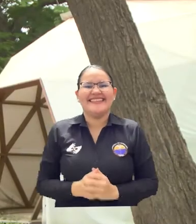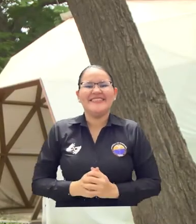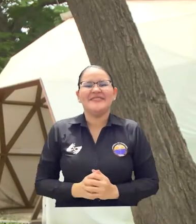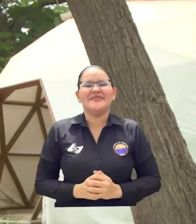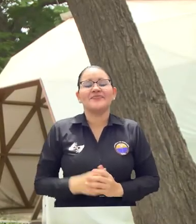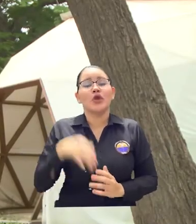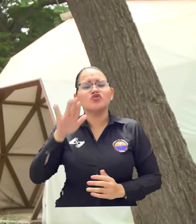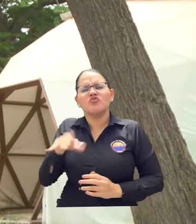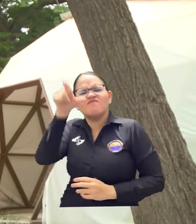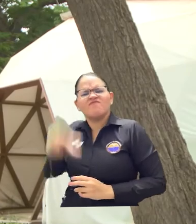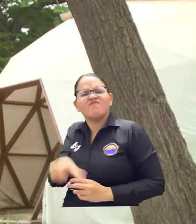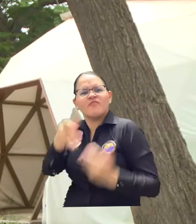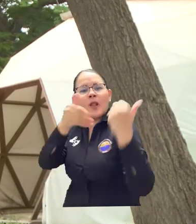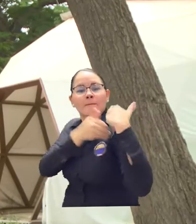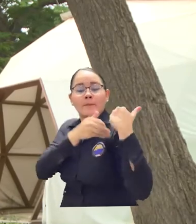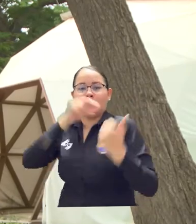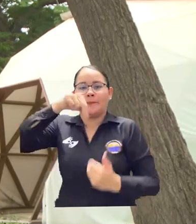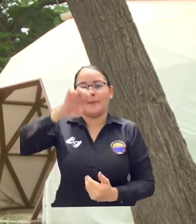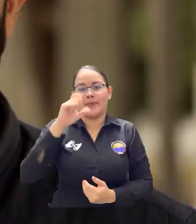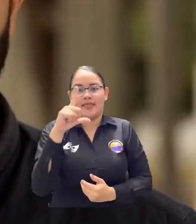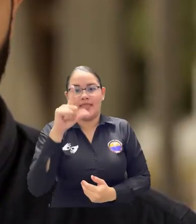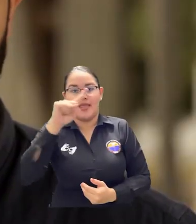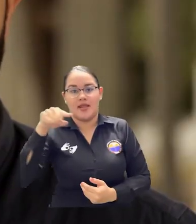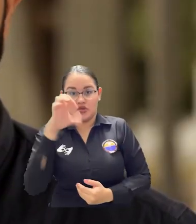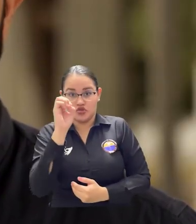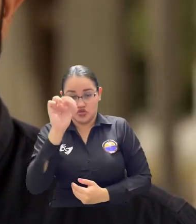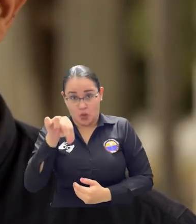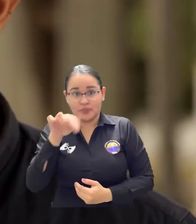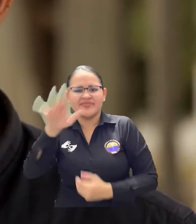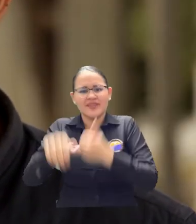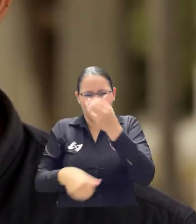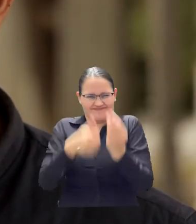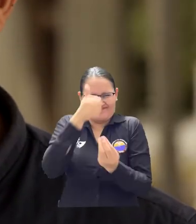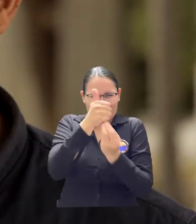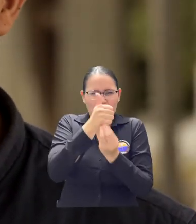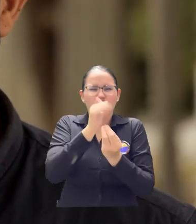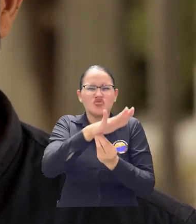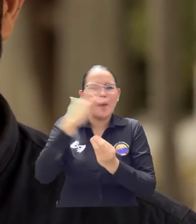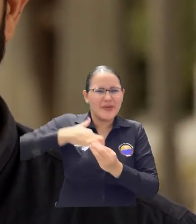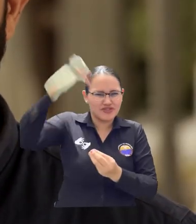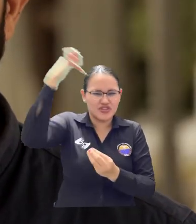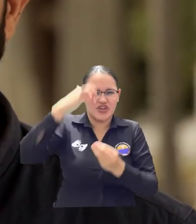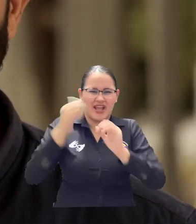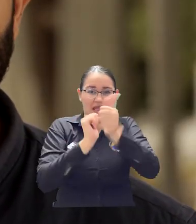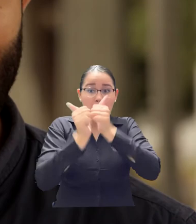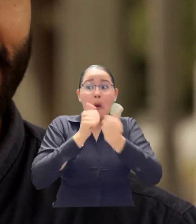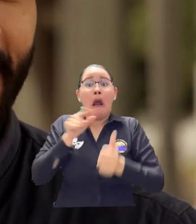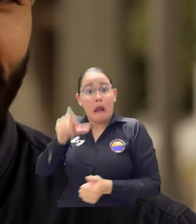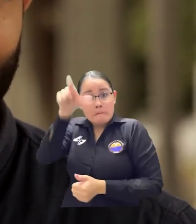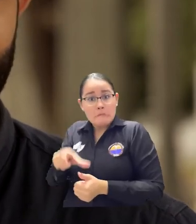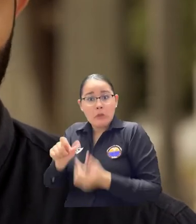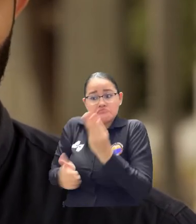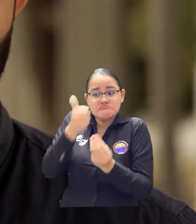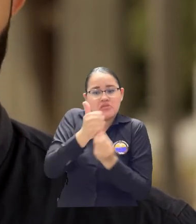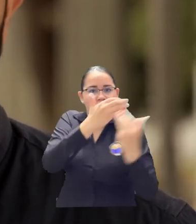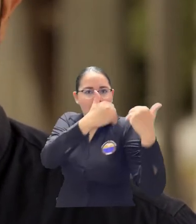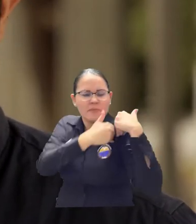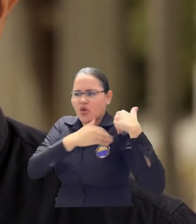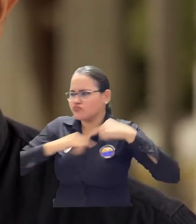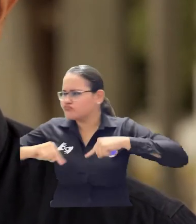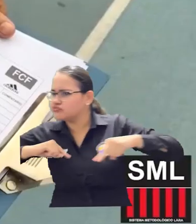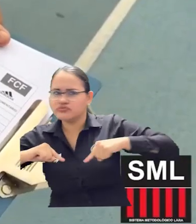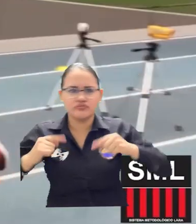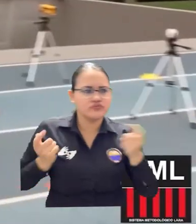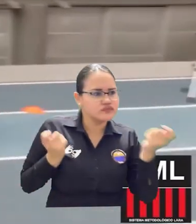La evaluación fue dirigida por el licenciado Magíster Nelson Daza, director del Programa Profesional en Deporte de esta Casa de Estudios